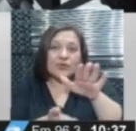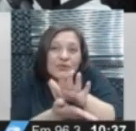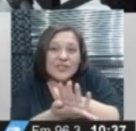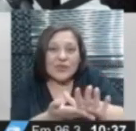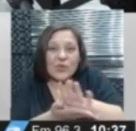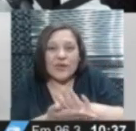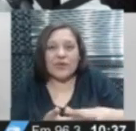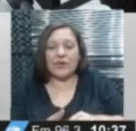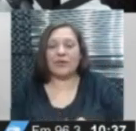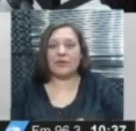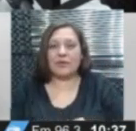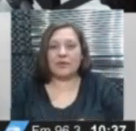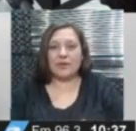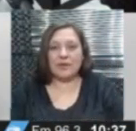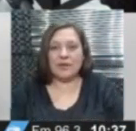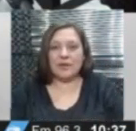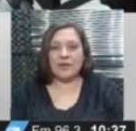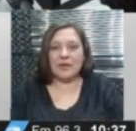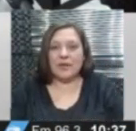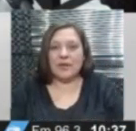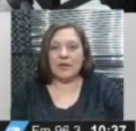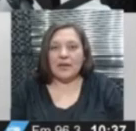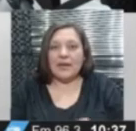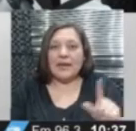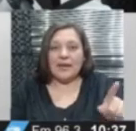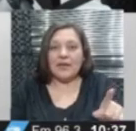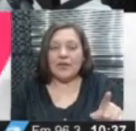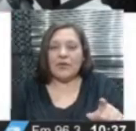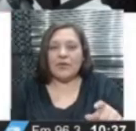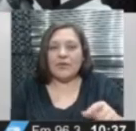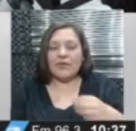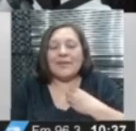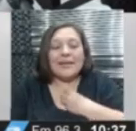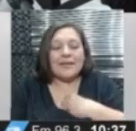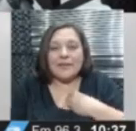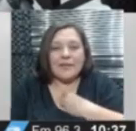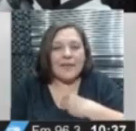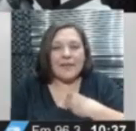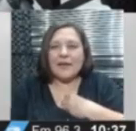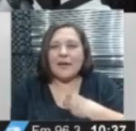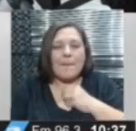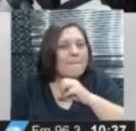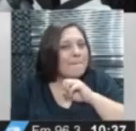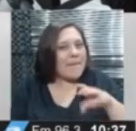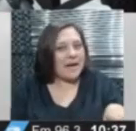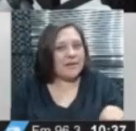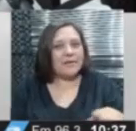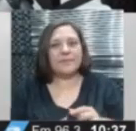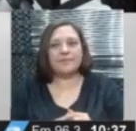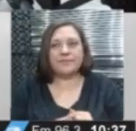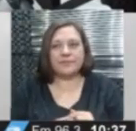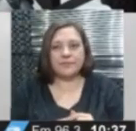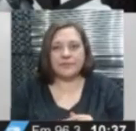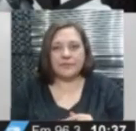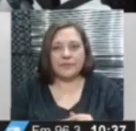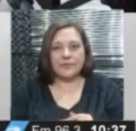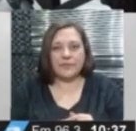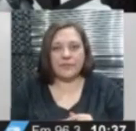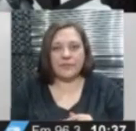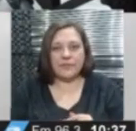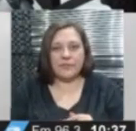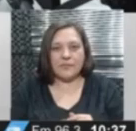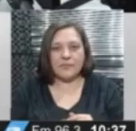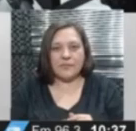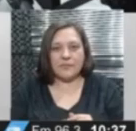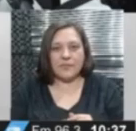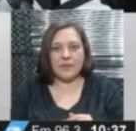viste much están tranquilos no no no porque su famil sí sí sí sí hay much hay muchos hermanos que